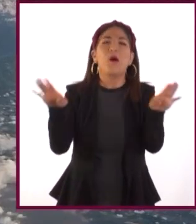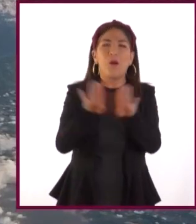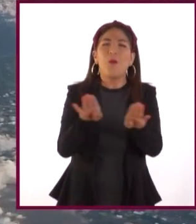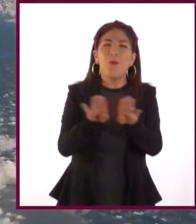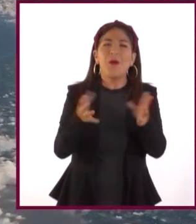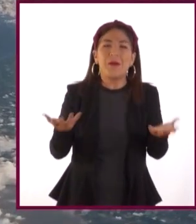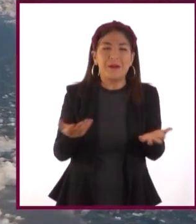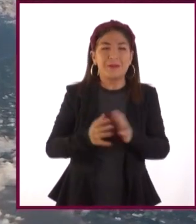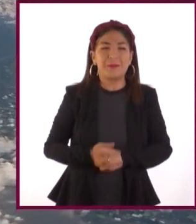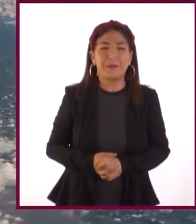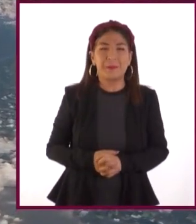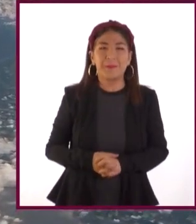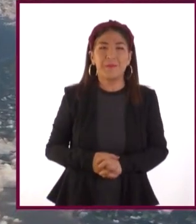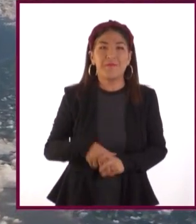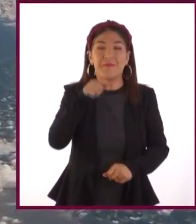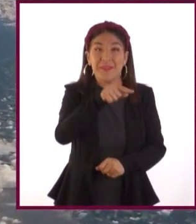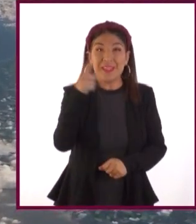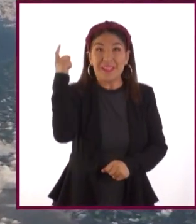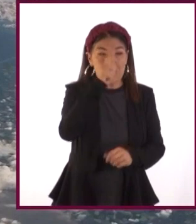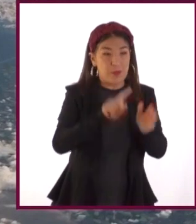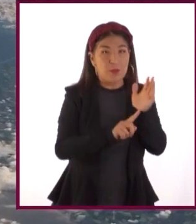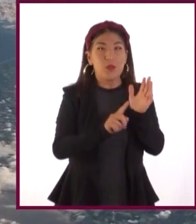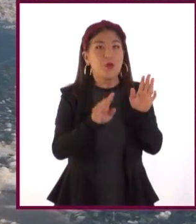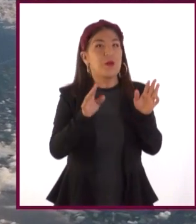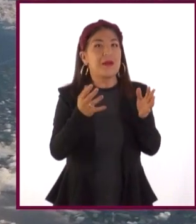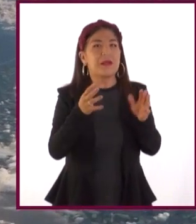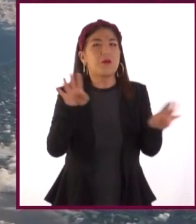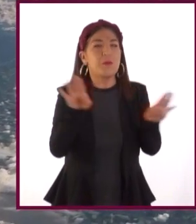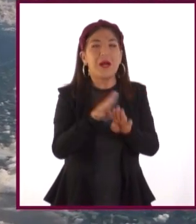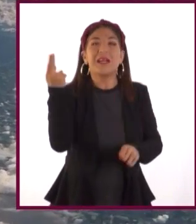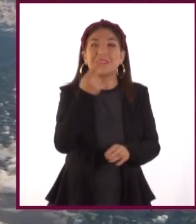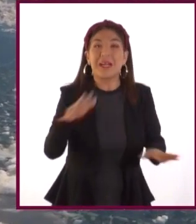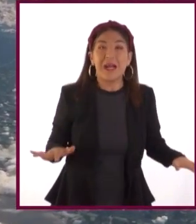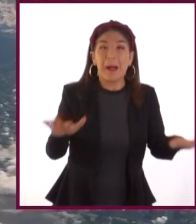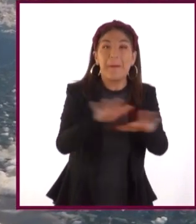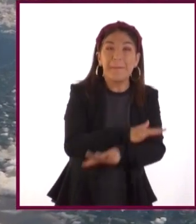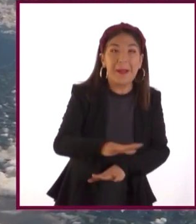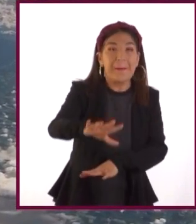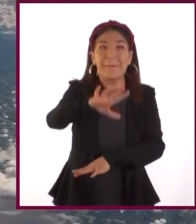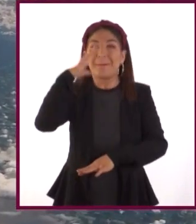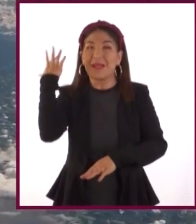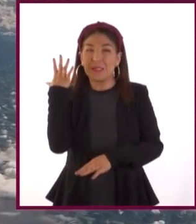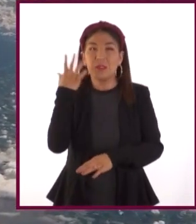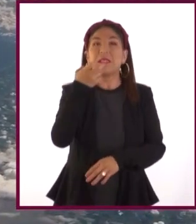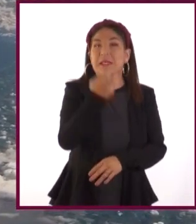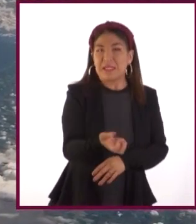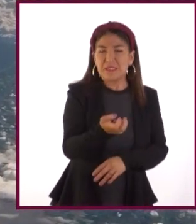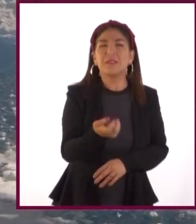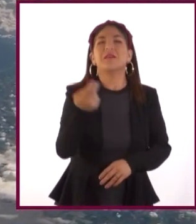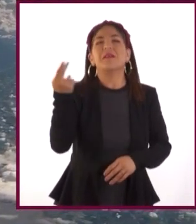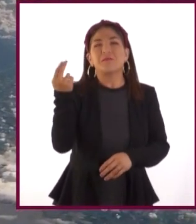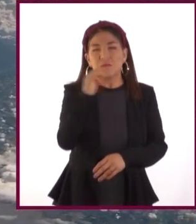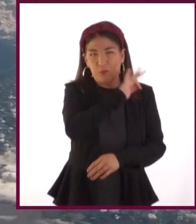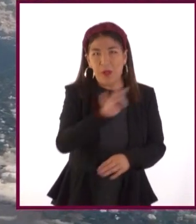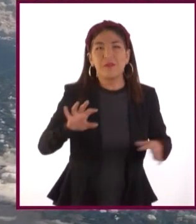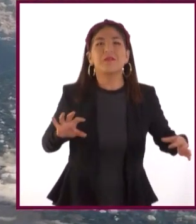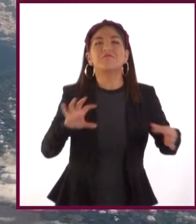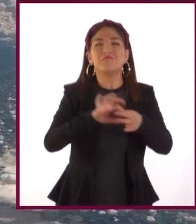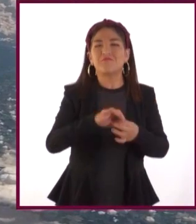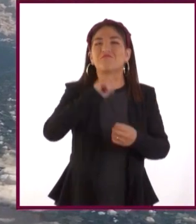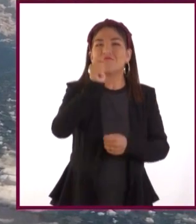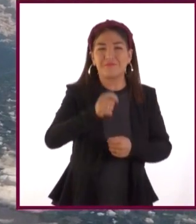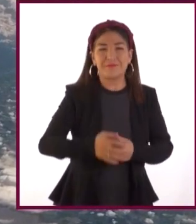Es decir, que si uno quisiera salir de la Tierra, un simple salto no cambia la velocidad tanto para que nos haga expulsarnos